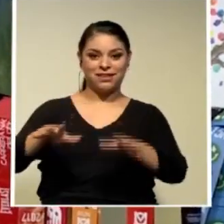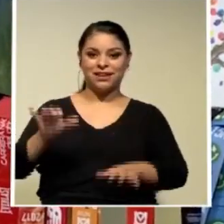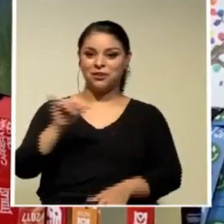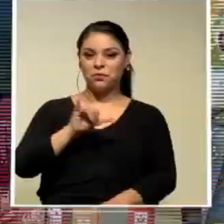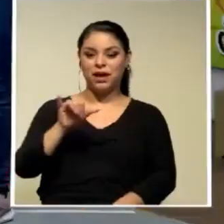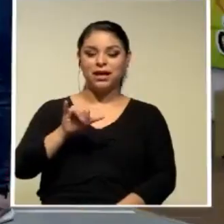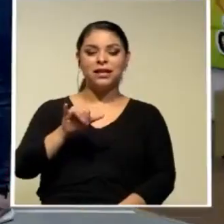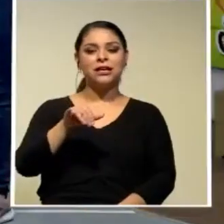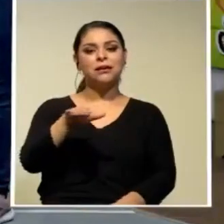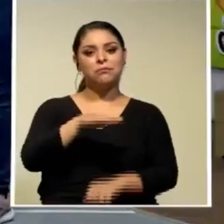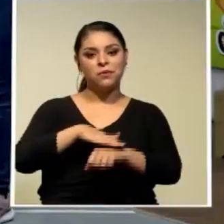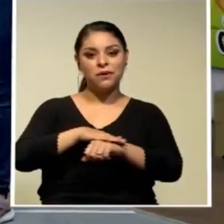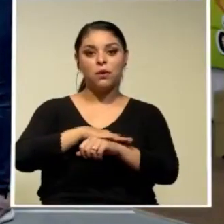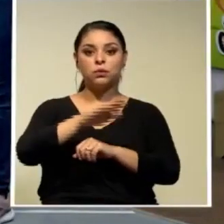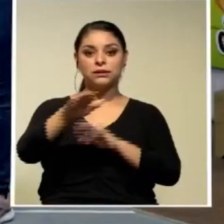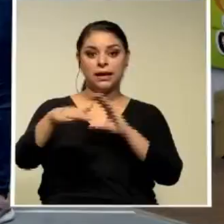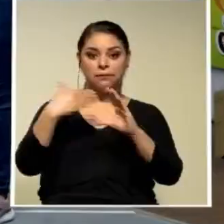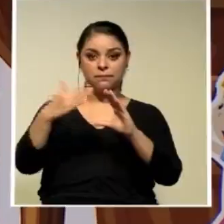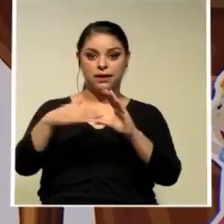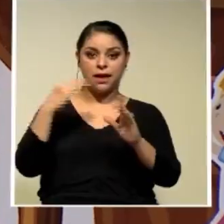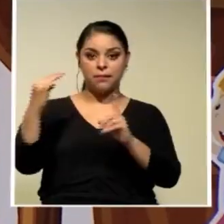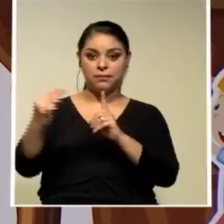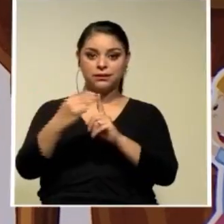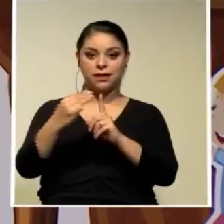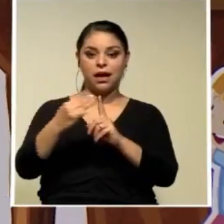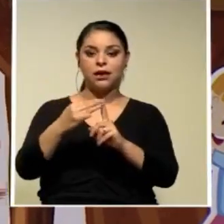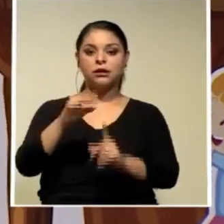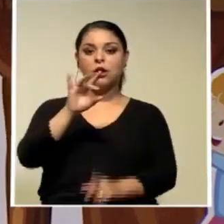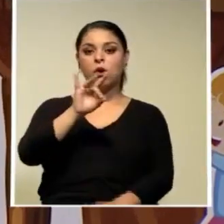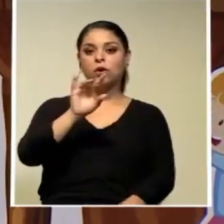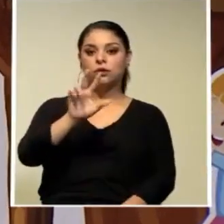a enviarnos sus mensajes al